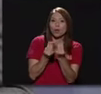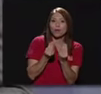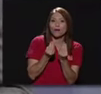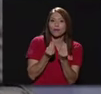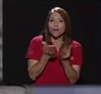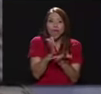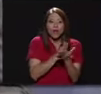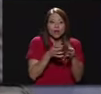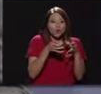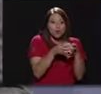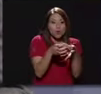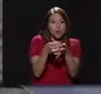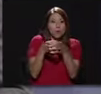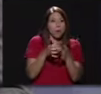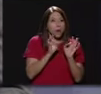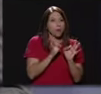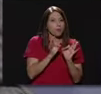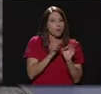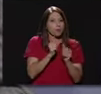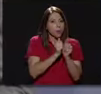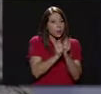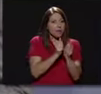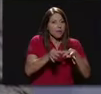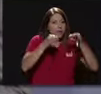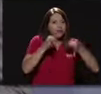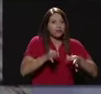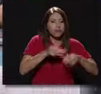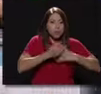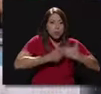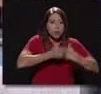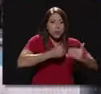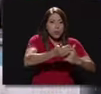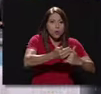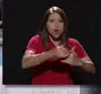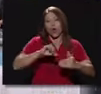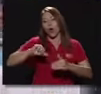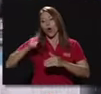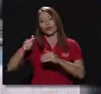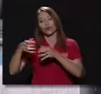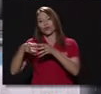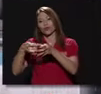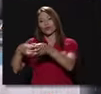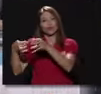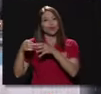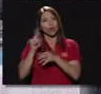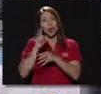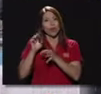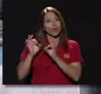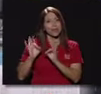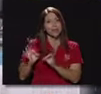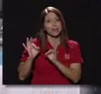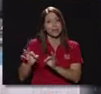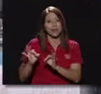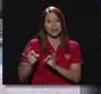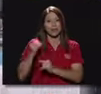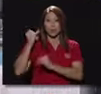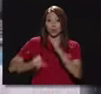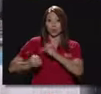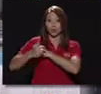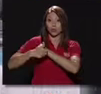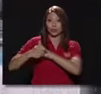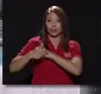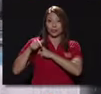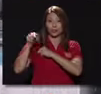bien, con alta competitividad, y otros sectores que no van tan bien. Y esa presión en los últimos